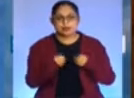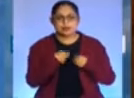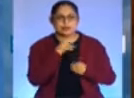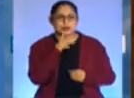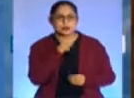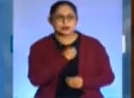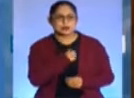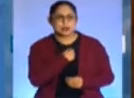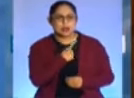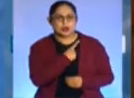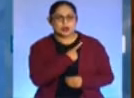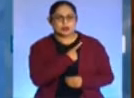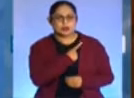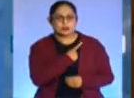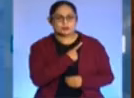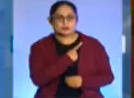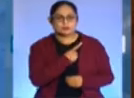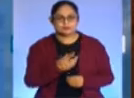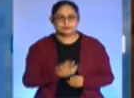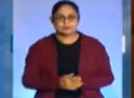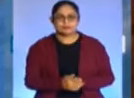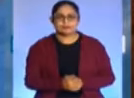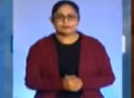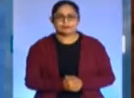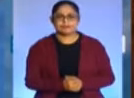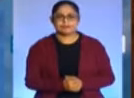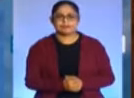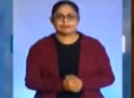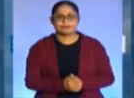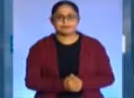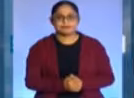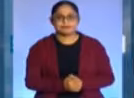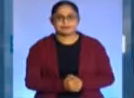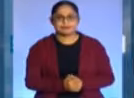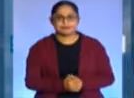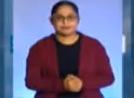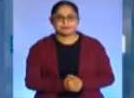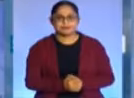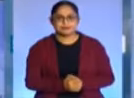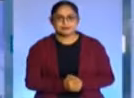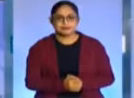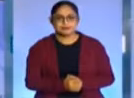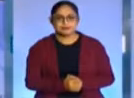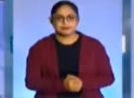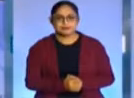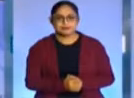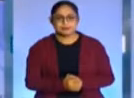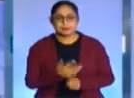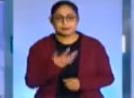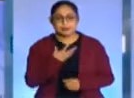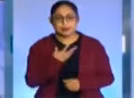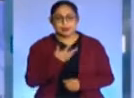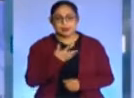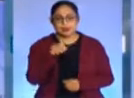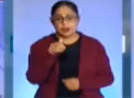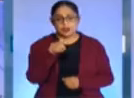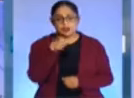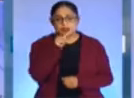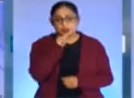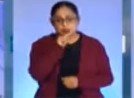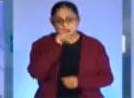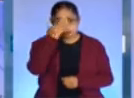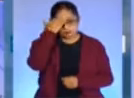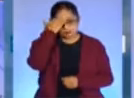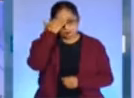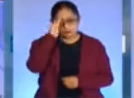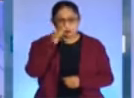Con imágenes de Isaac Olivares, reportó Mayra Hurtado. Aún se desconoce el impacto que